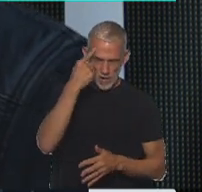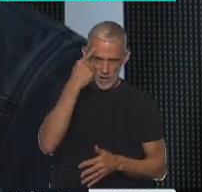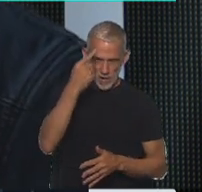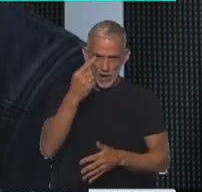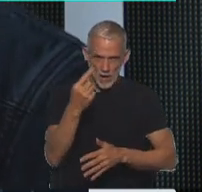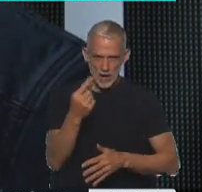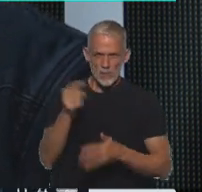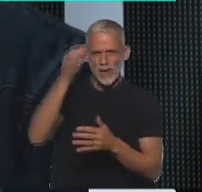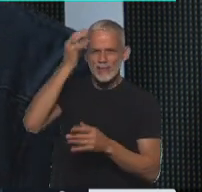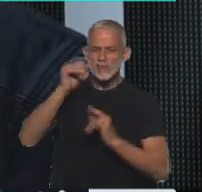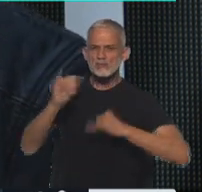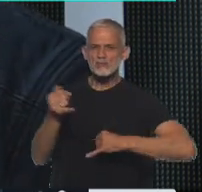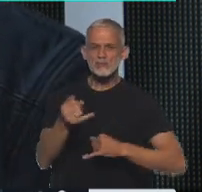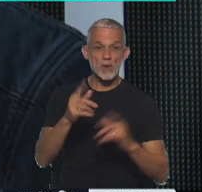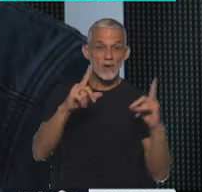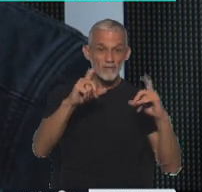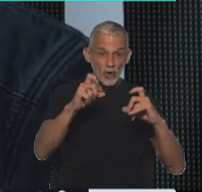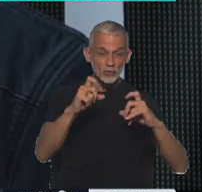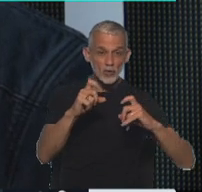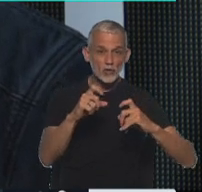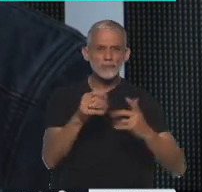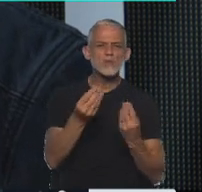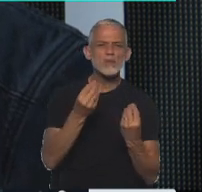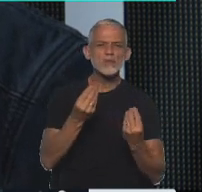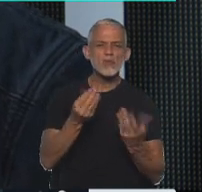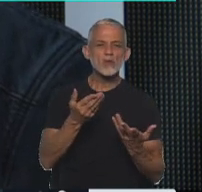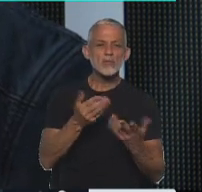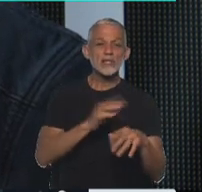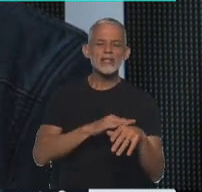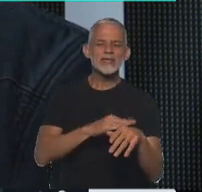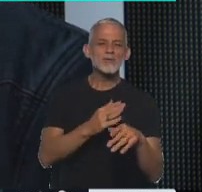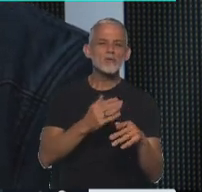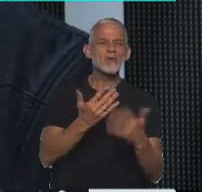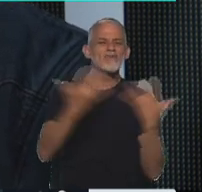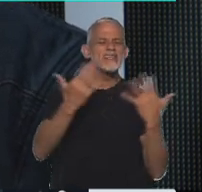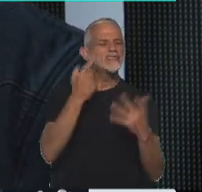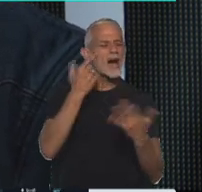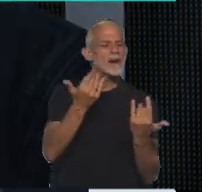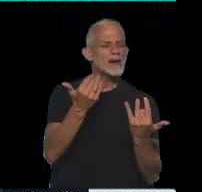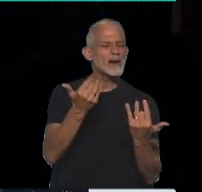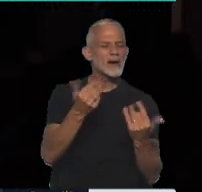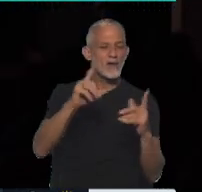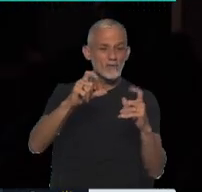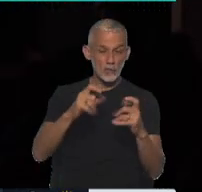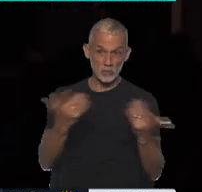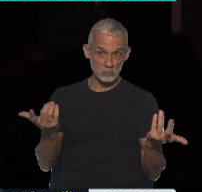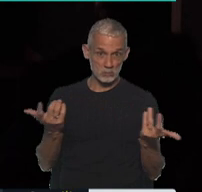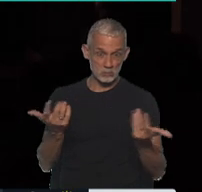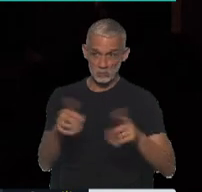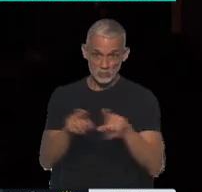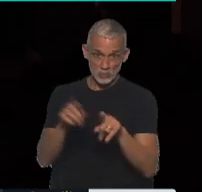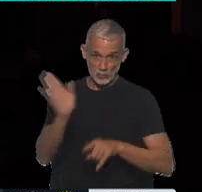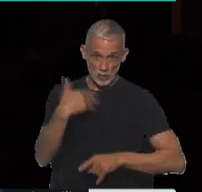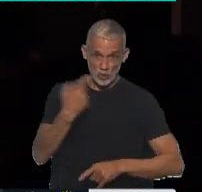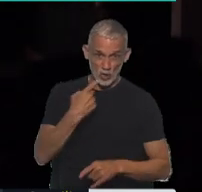de hacer la obra, porque la foto se hace en la tiempos felices y quería, y él, como todo que